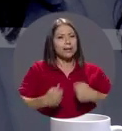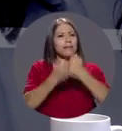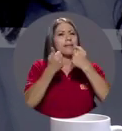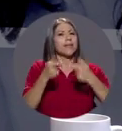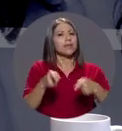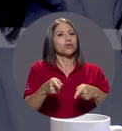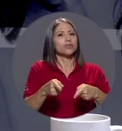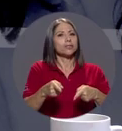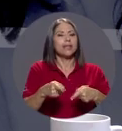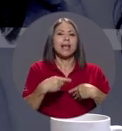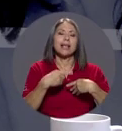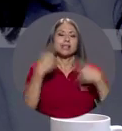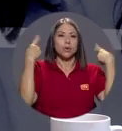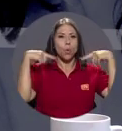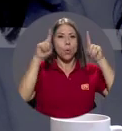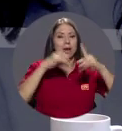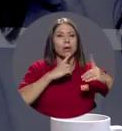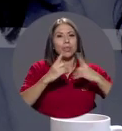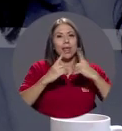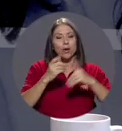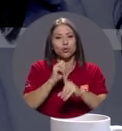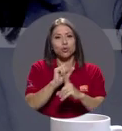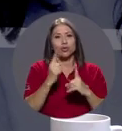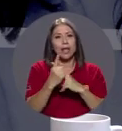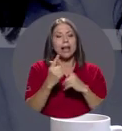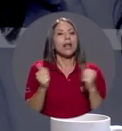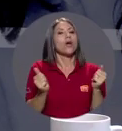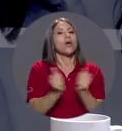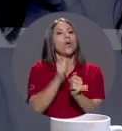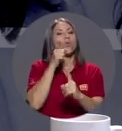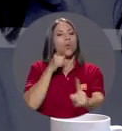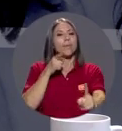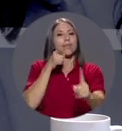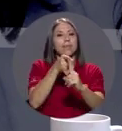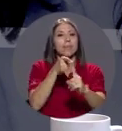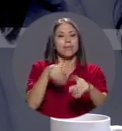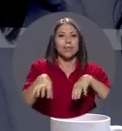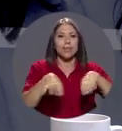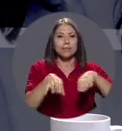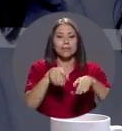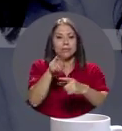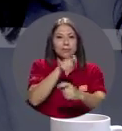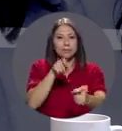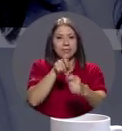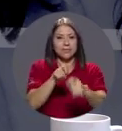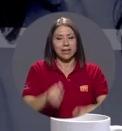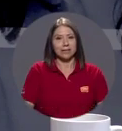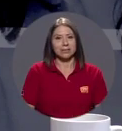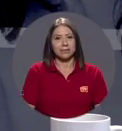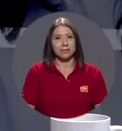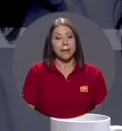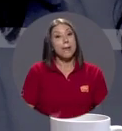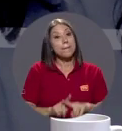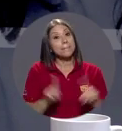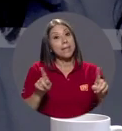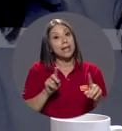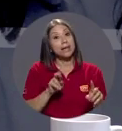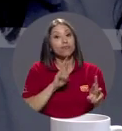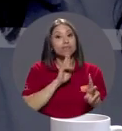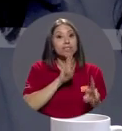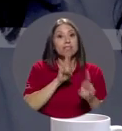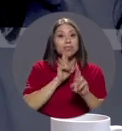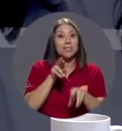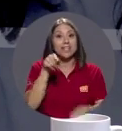de los grandes retos es realmente generar un diálogo social con un objetivo de acciones específicas.